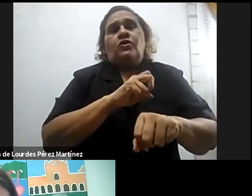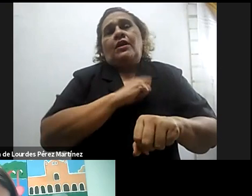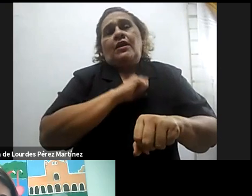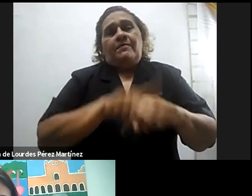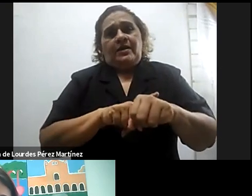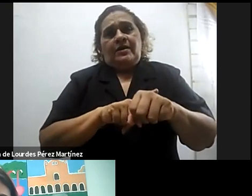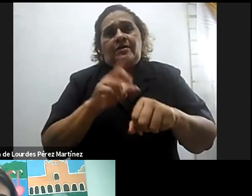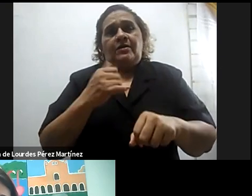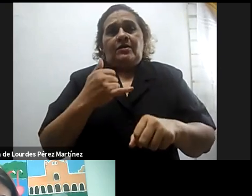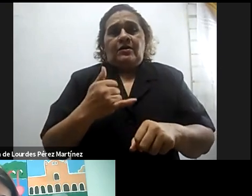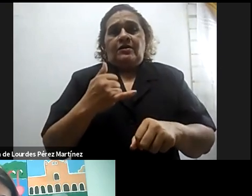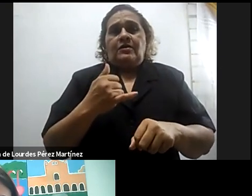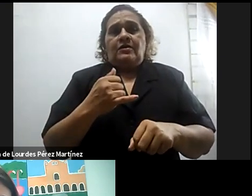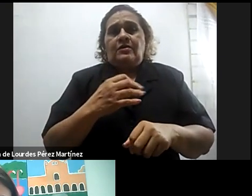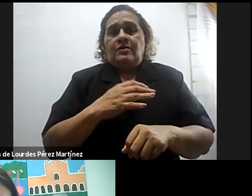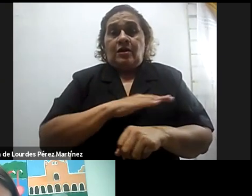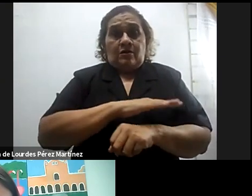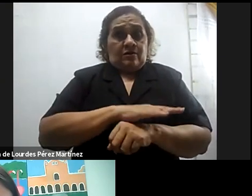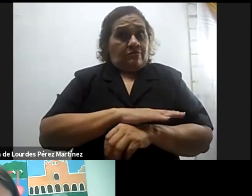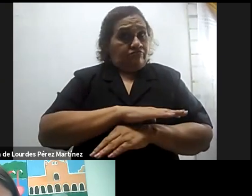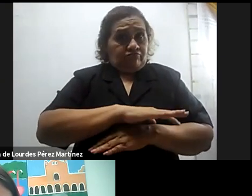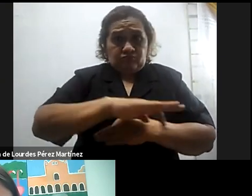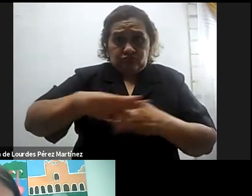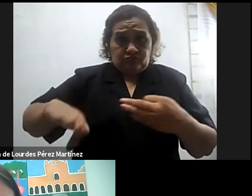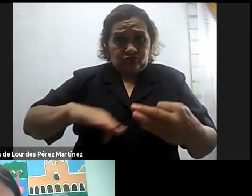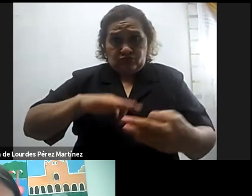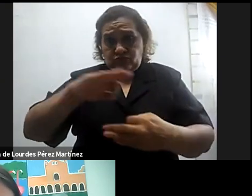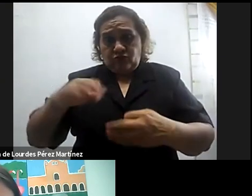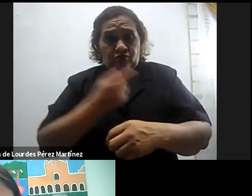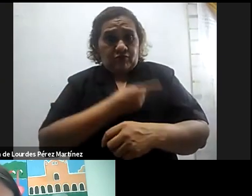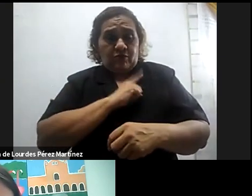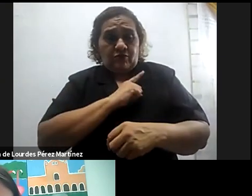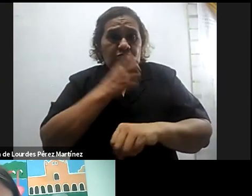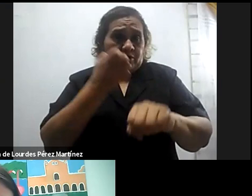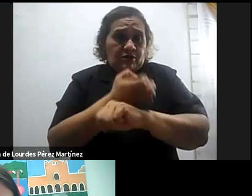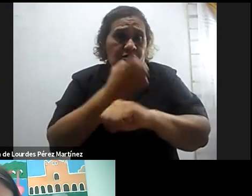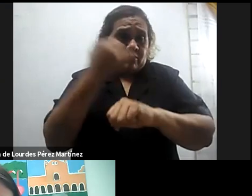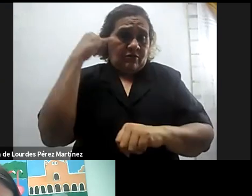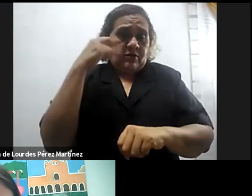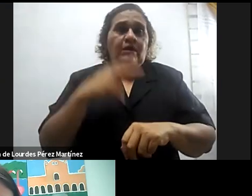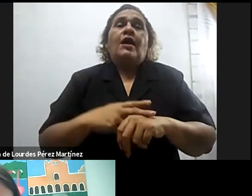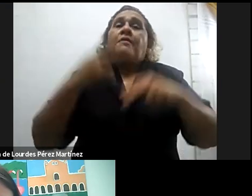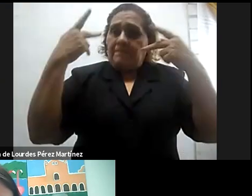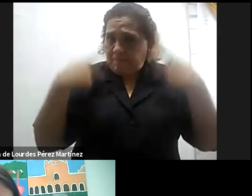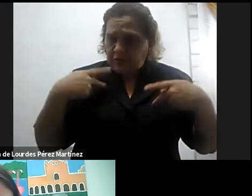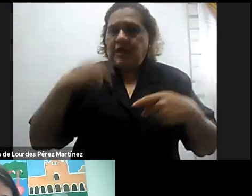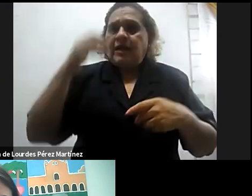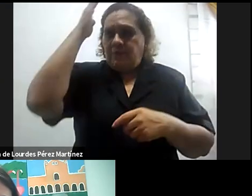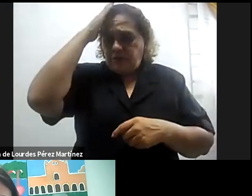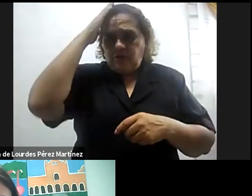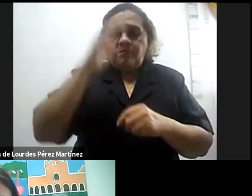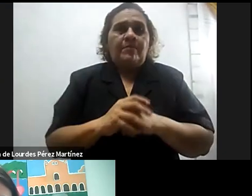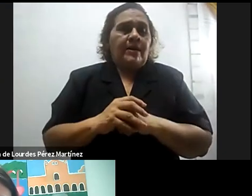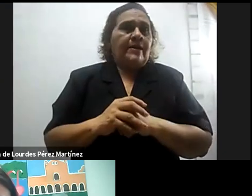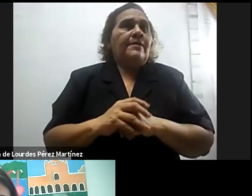Y absolutamente en todos los centros de salud de la Secretaría de Salud, el personal está capacitado para revisarles los pies.